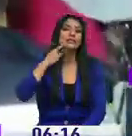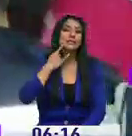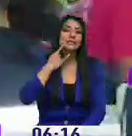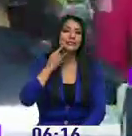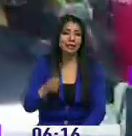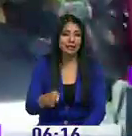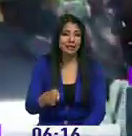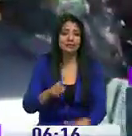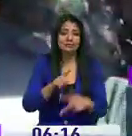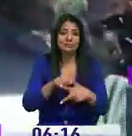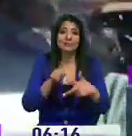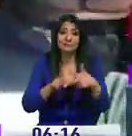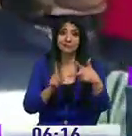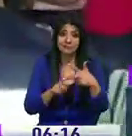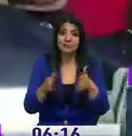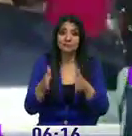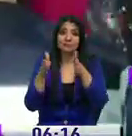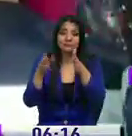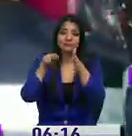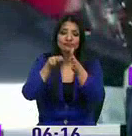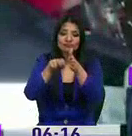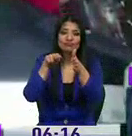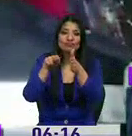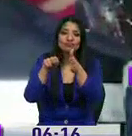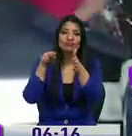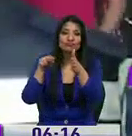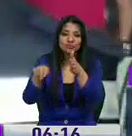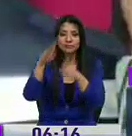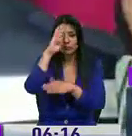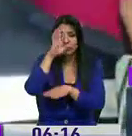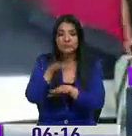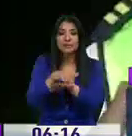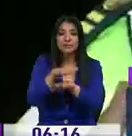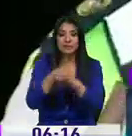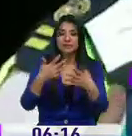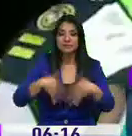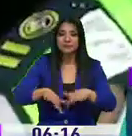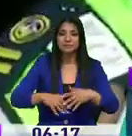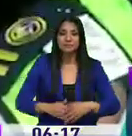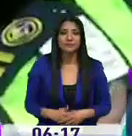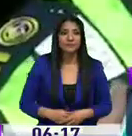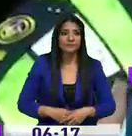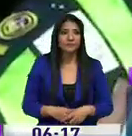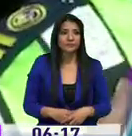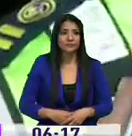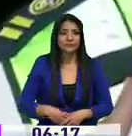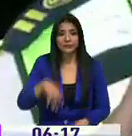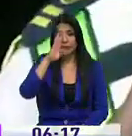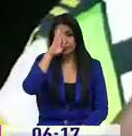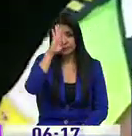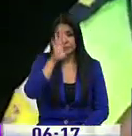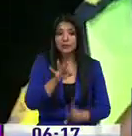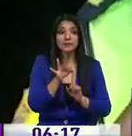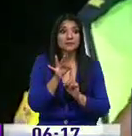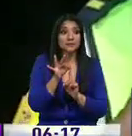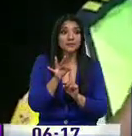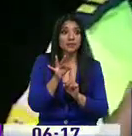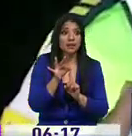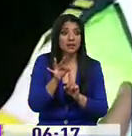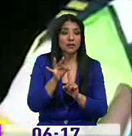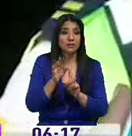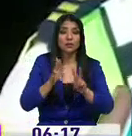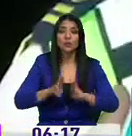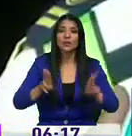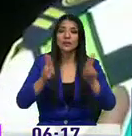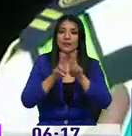más de ley fueron llevados hasta el centro de ciencias forenses de machala personal especializado tanto de la unidad